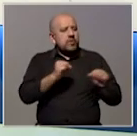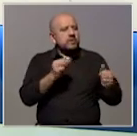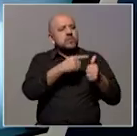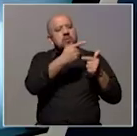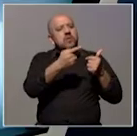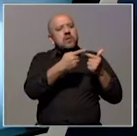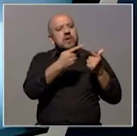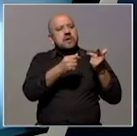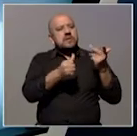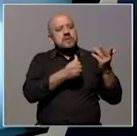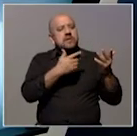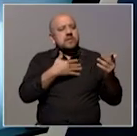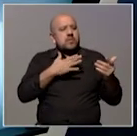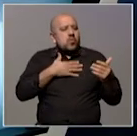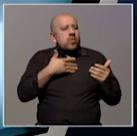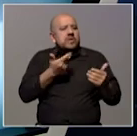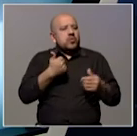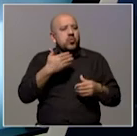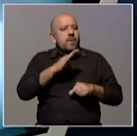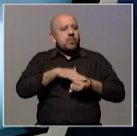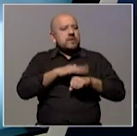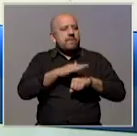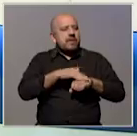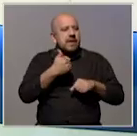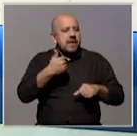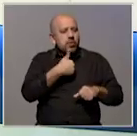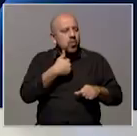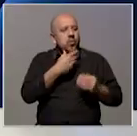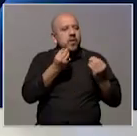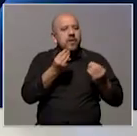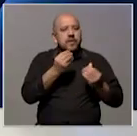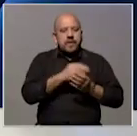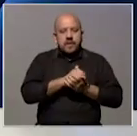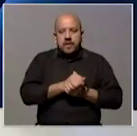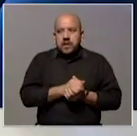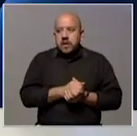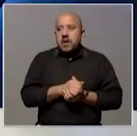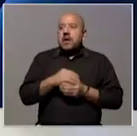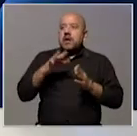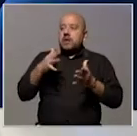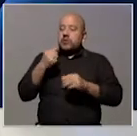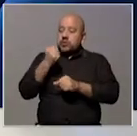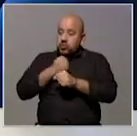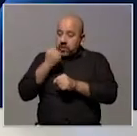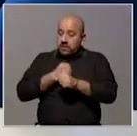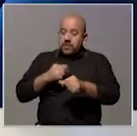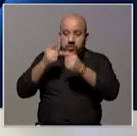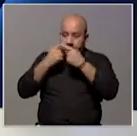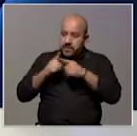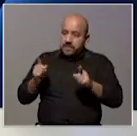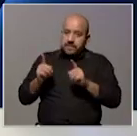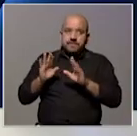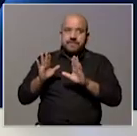la base de lo que son las potestades débiles y eddie las que están en sala actuando sin presidir bueno es un trabajo absolutamente diferente